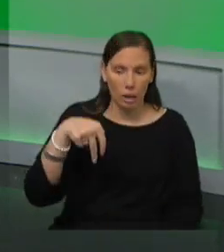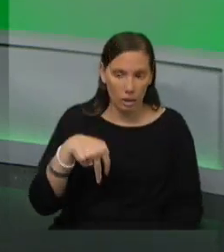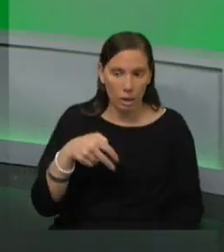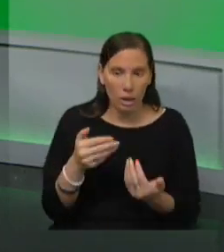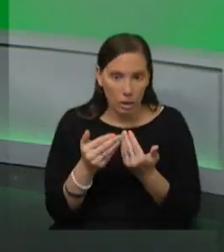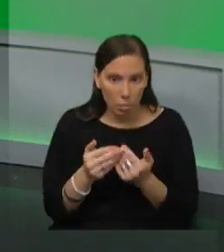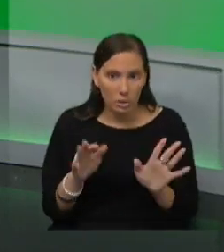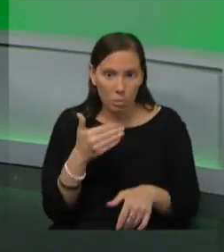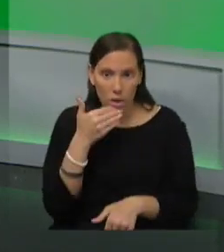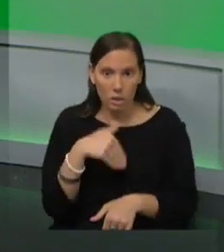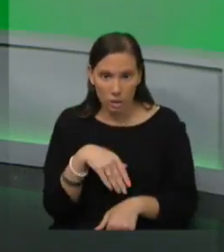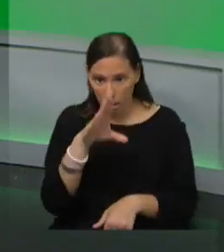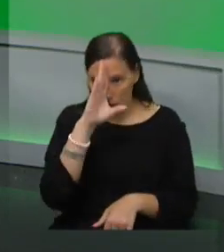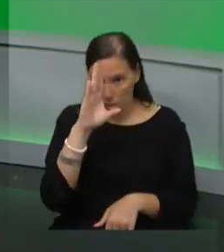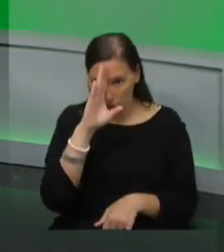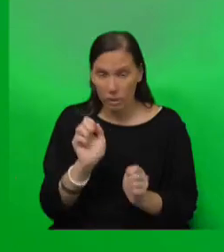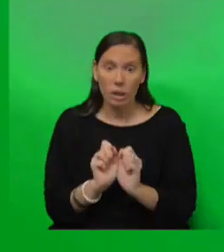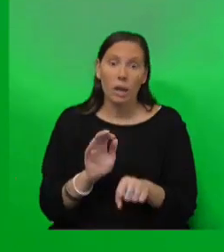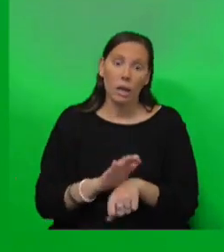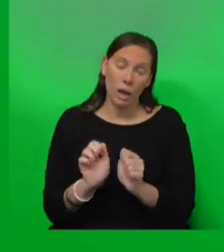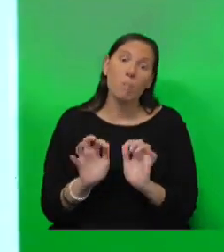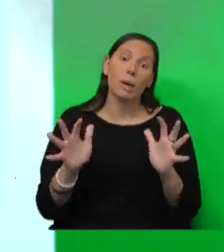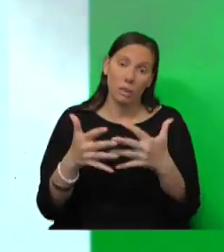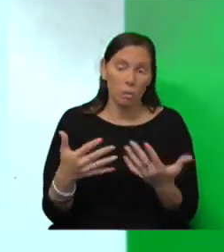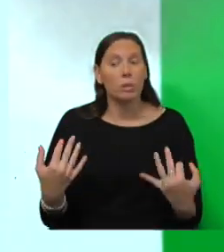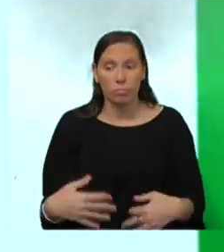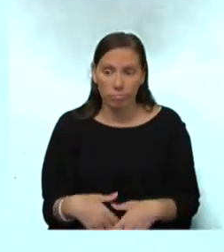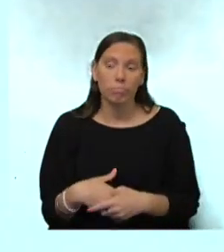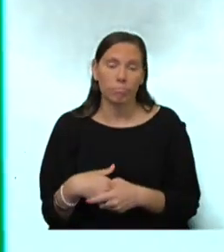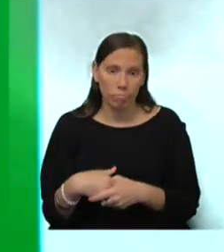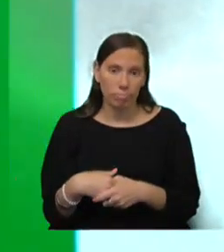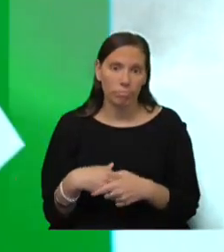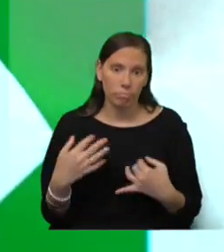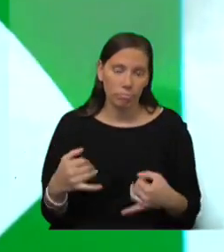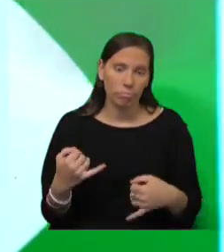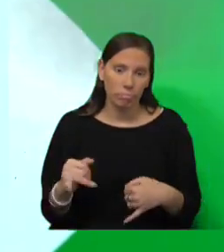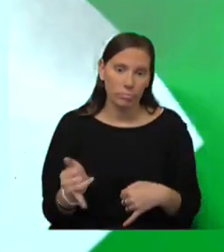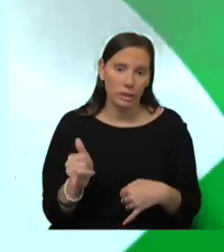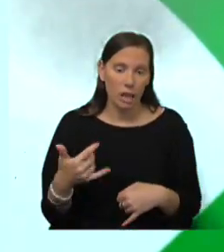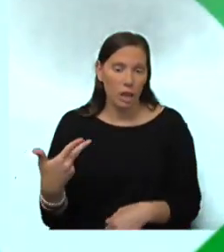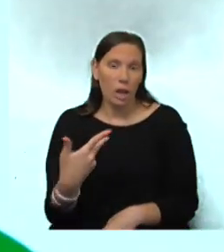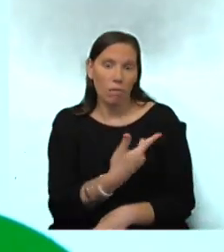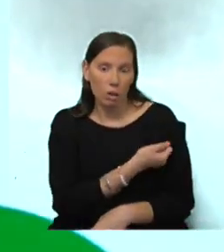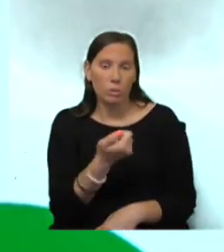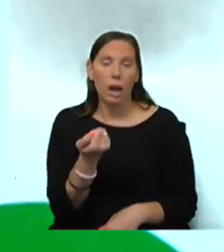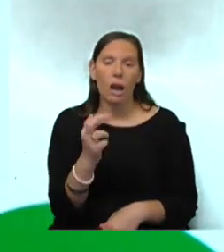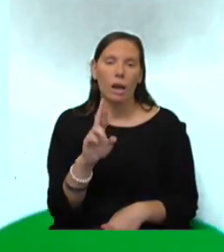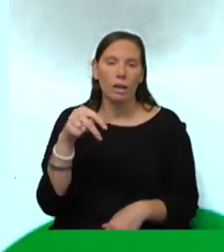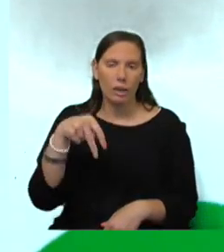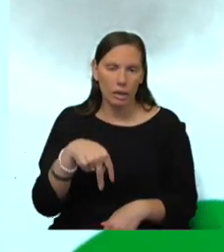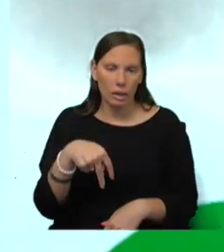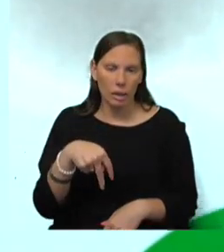empezamos a entender y aprender en la pandemia Exacto bueno es que justamente las vacunas de ARN mensajero